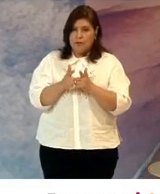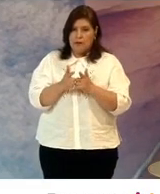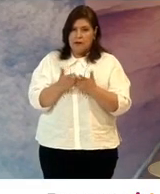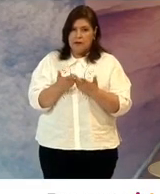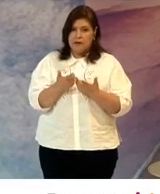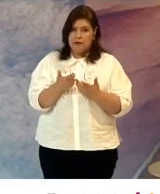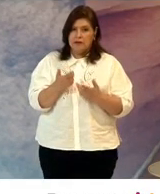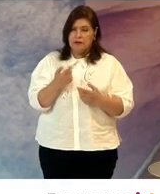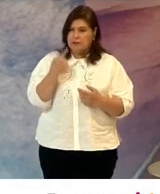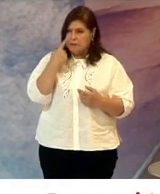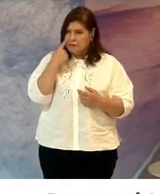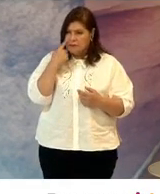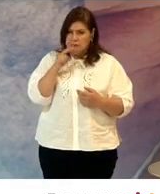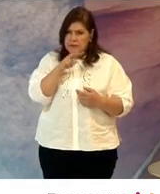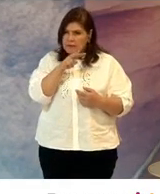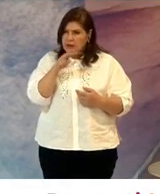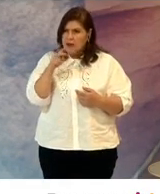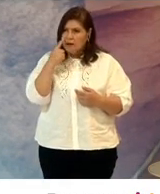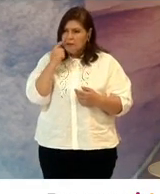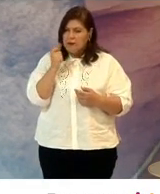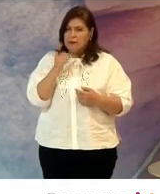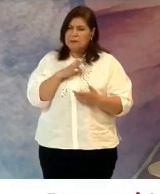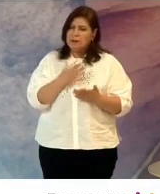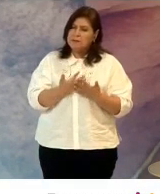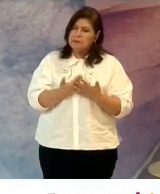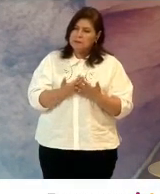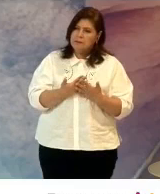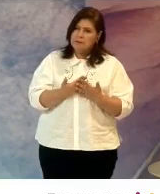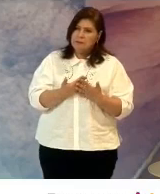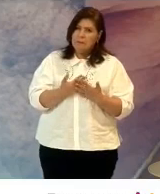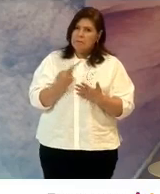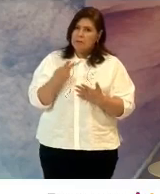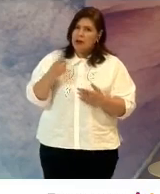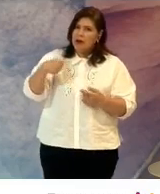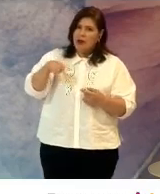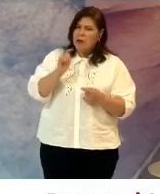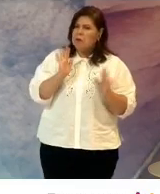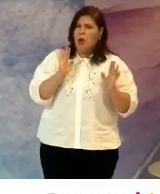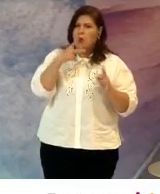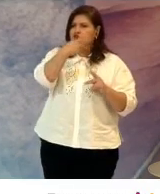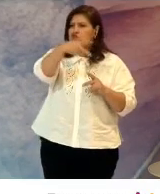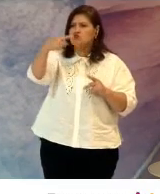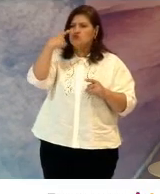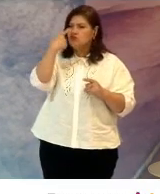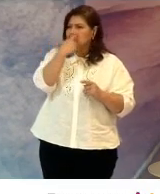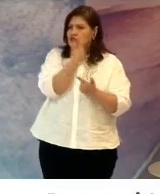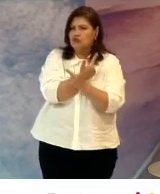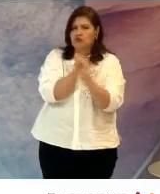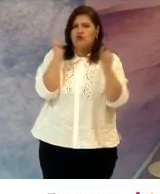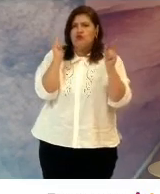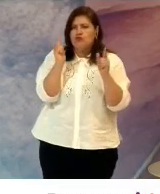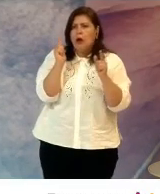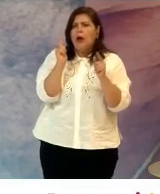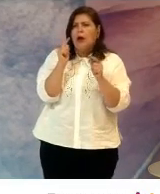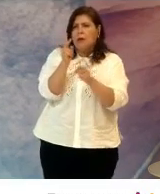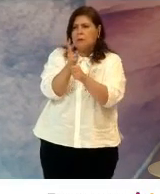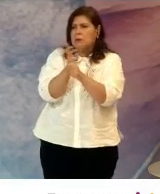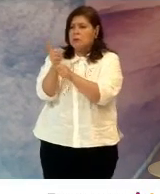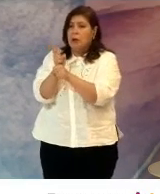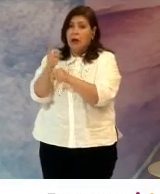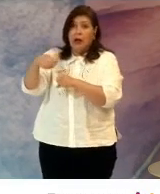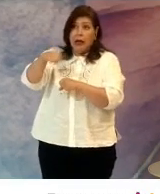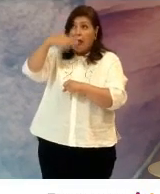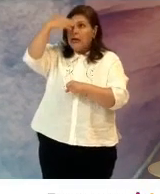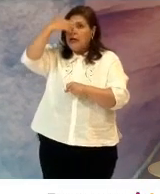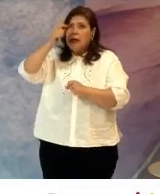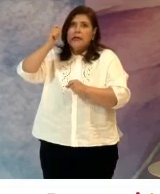podríamos esperar esto de algunas personas, pero aquí era una invitación abierta. Nadie sabía qué iba a ocurrir